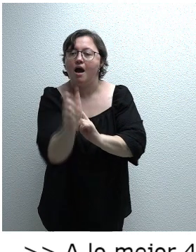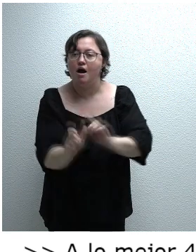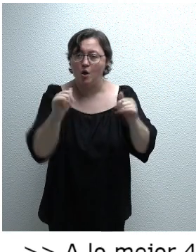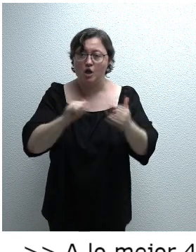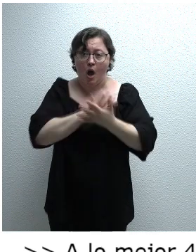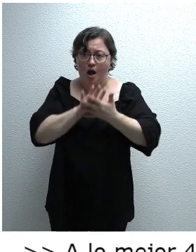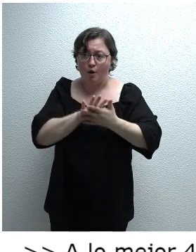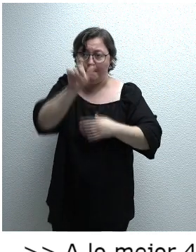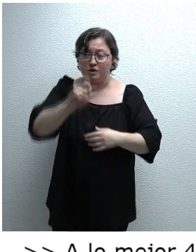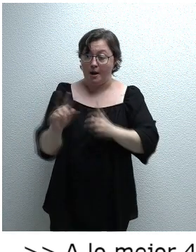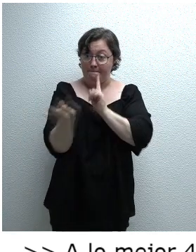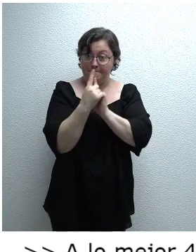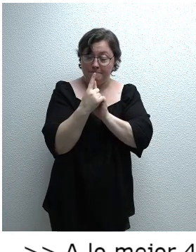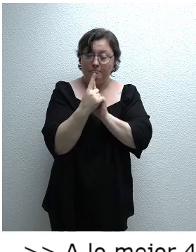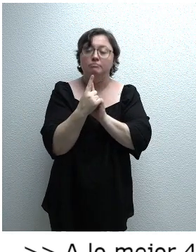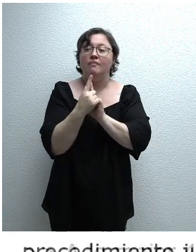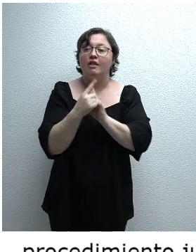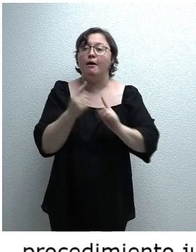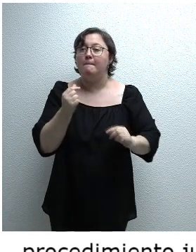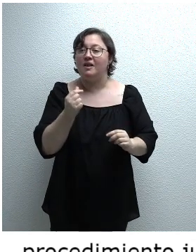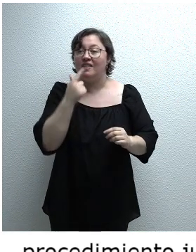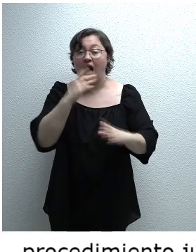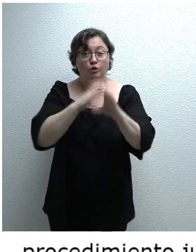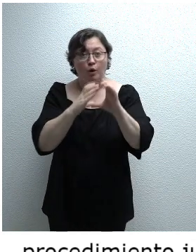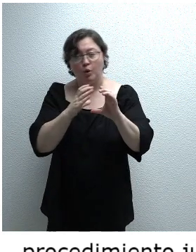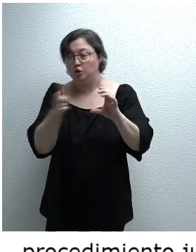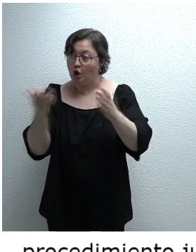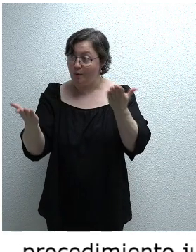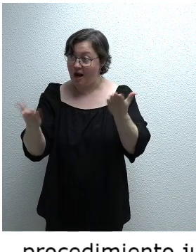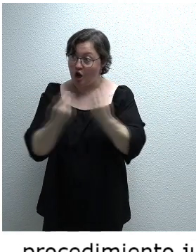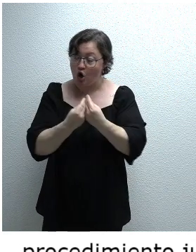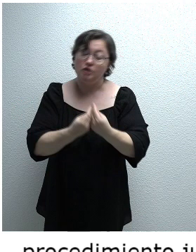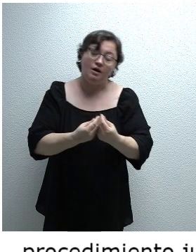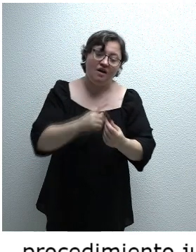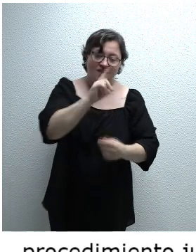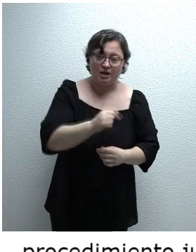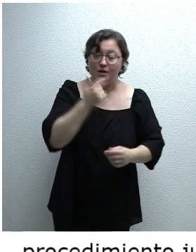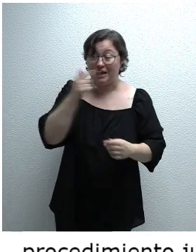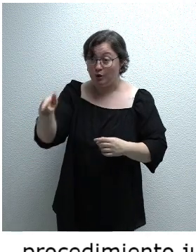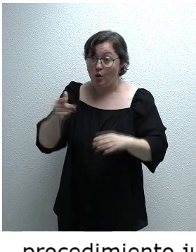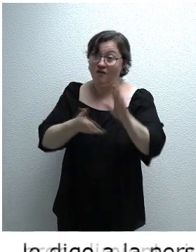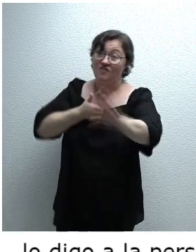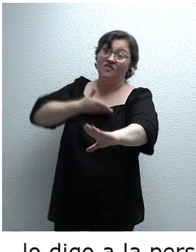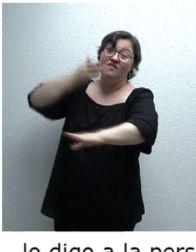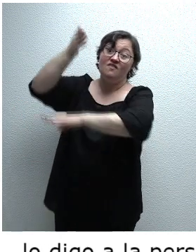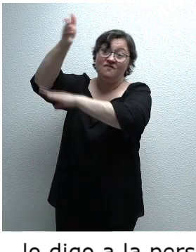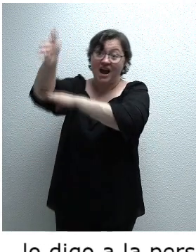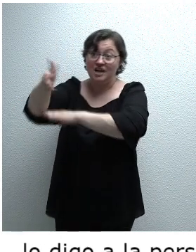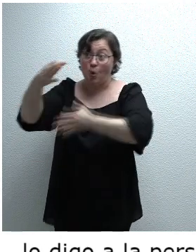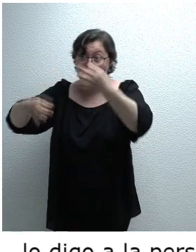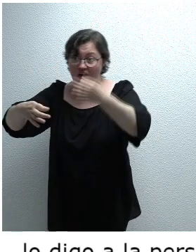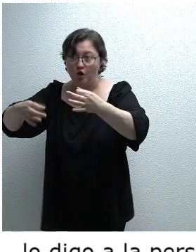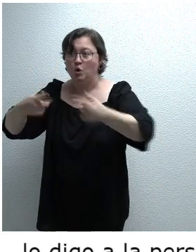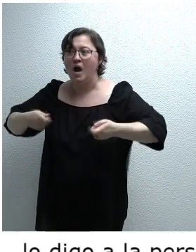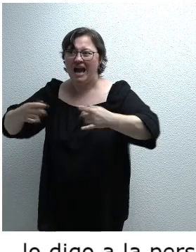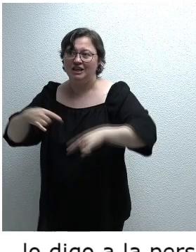se lo digo a la persona que viene al despacho y digo, le va a costar menos que el autobús si tiene que trasladarse a donde está el juzgado.